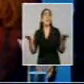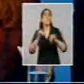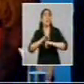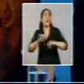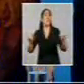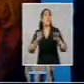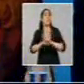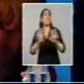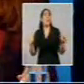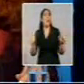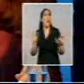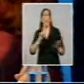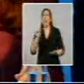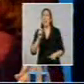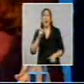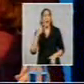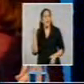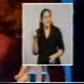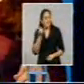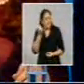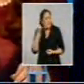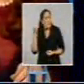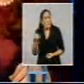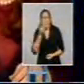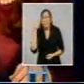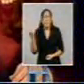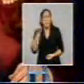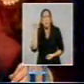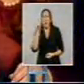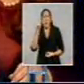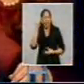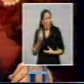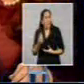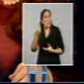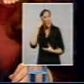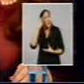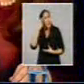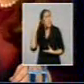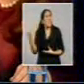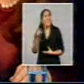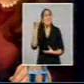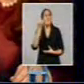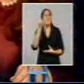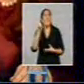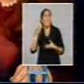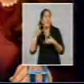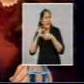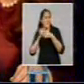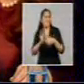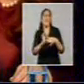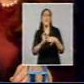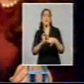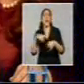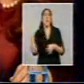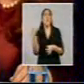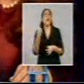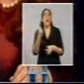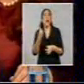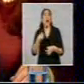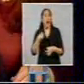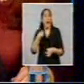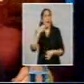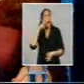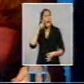más profundo, más subterráneo, más arraigado en la comprensión de un